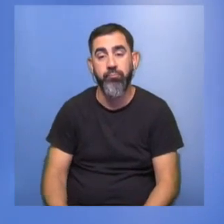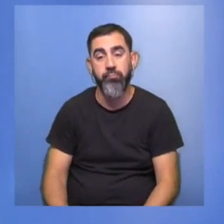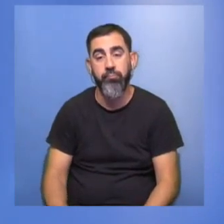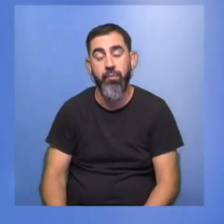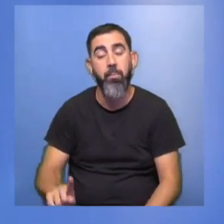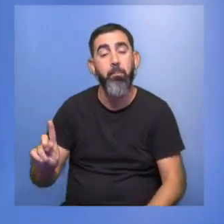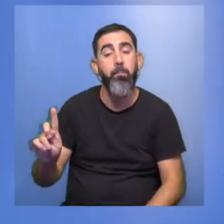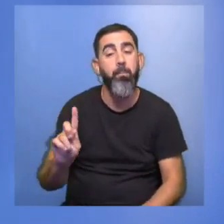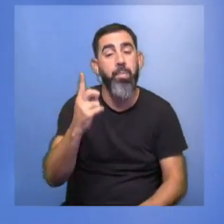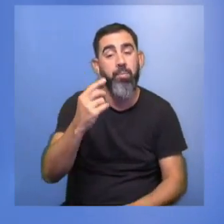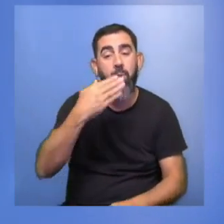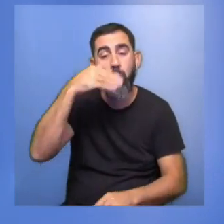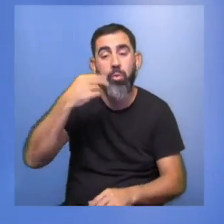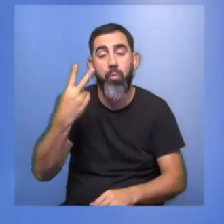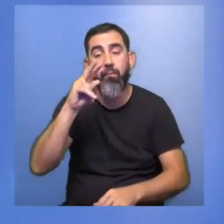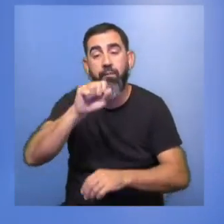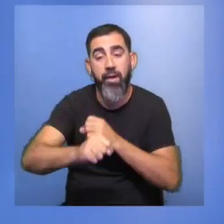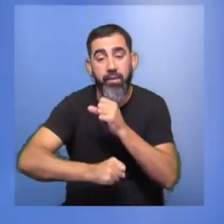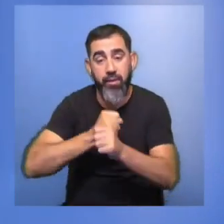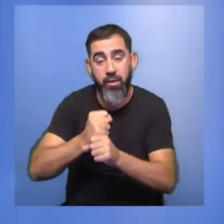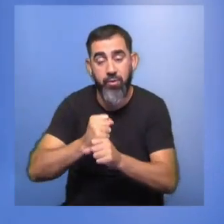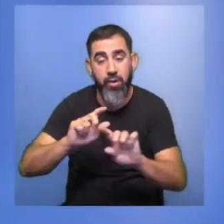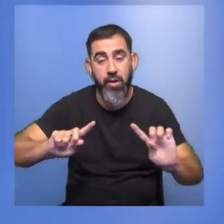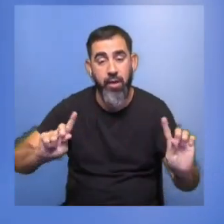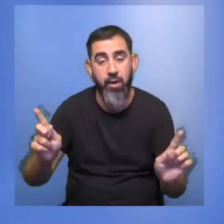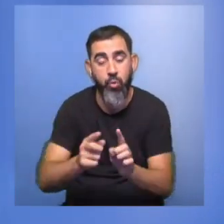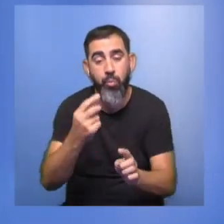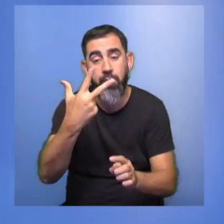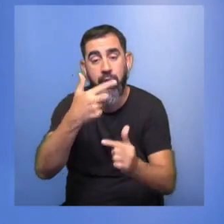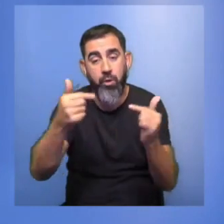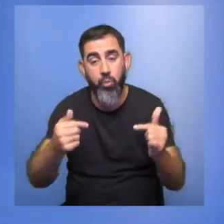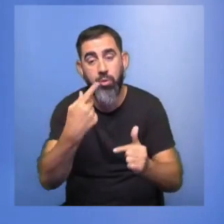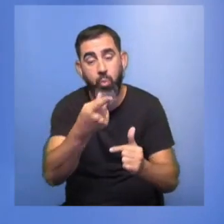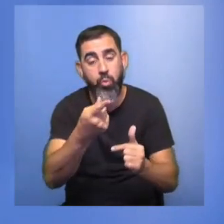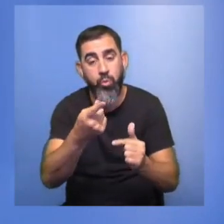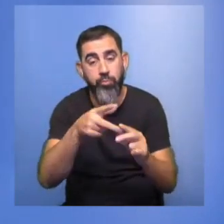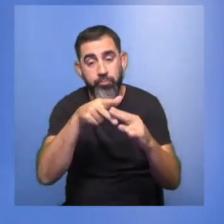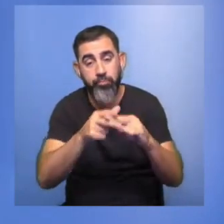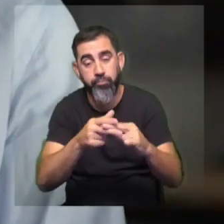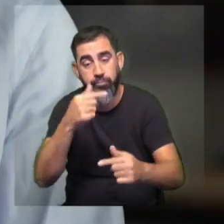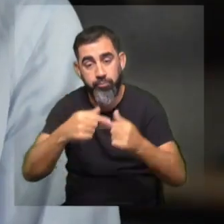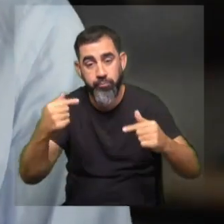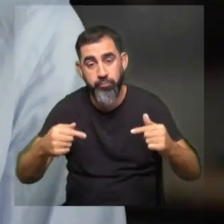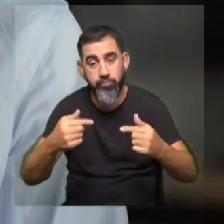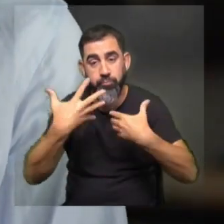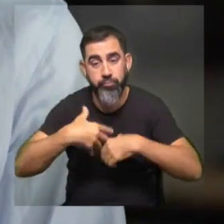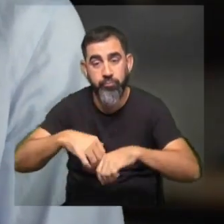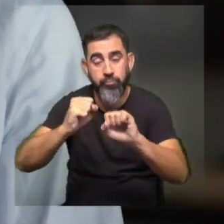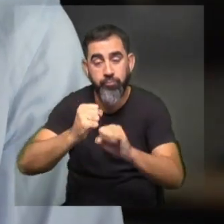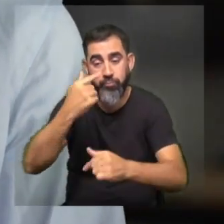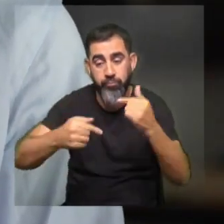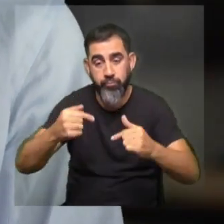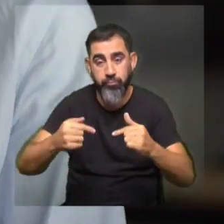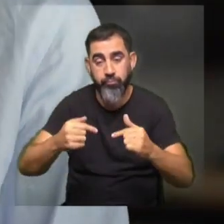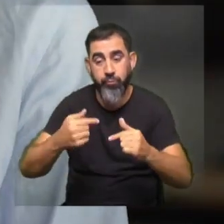Lo principal de estos últimos 20 años, para resumirlo en 3 cosas. Una es la generación de herramientas, sobre todo diagnósticas, que es en